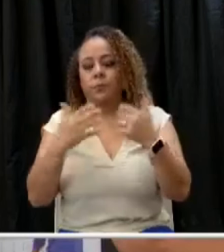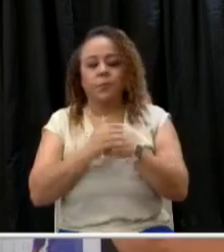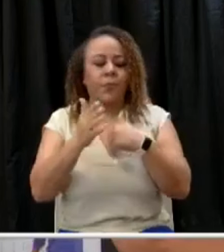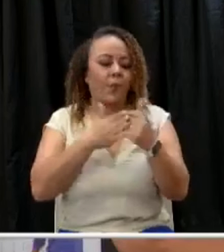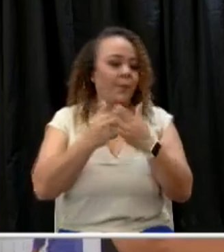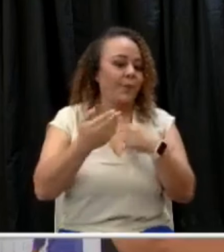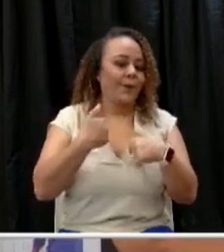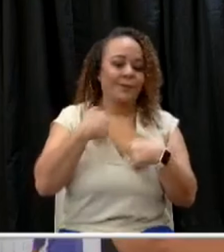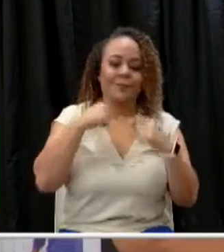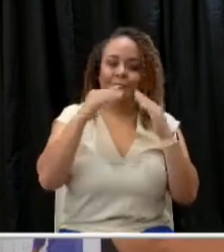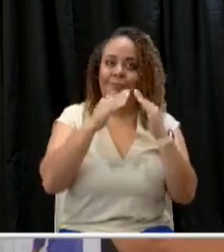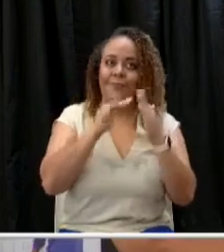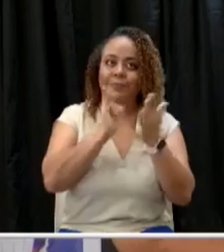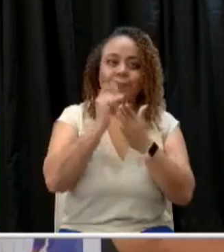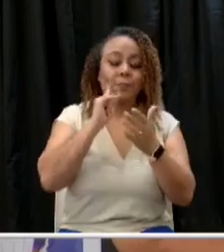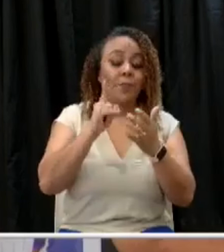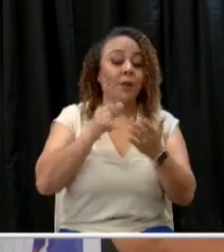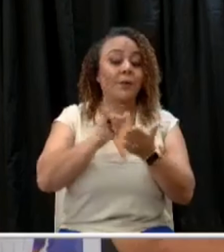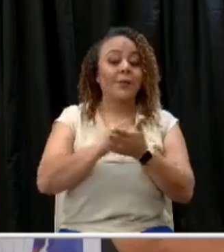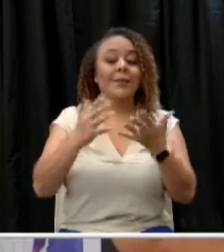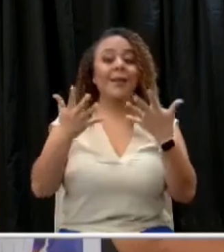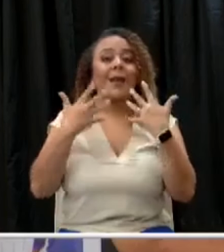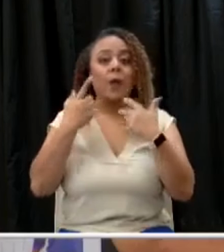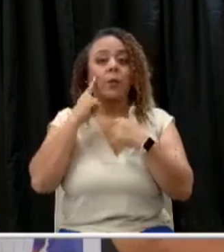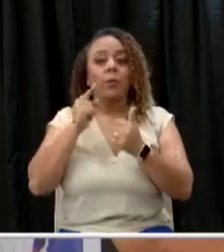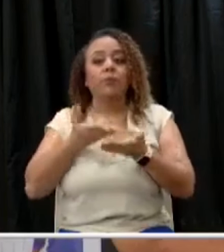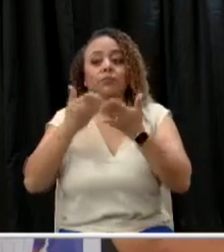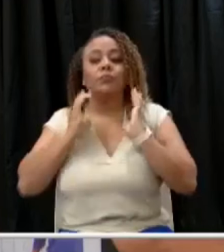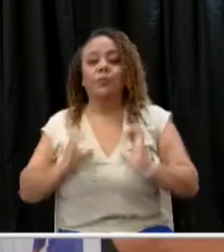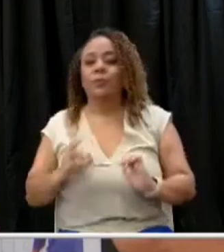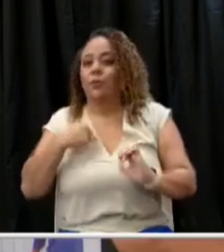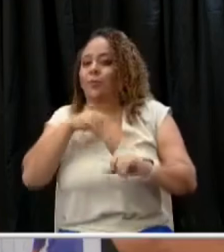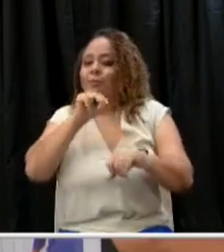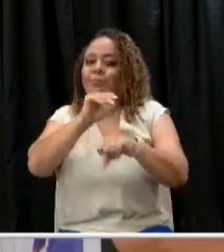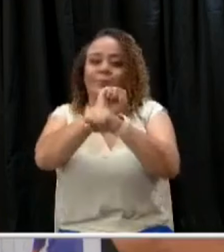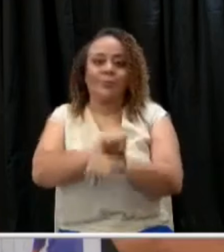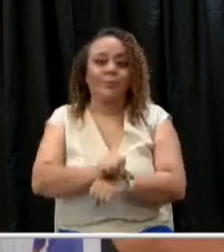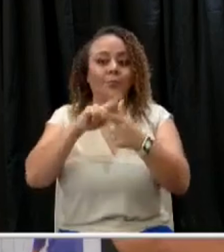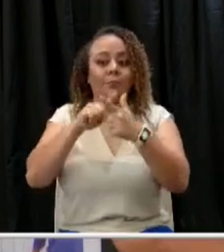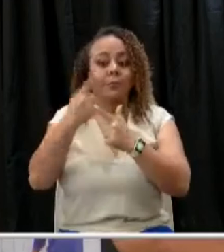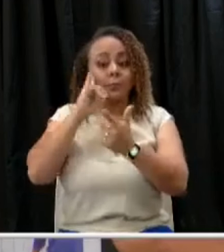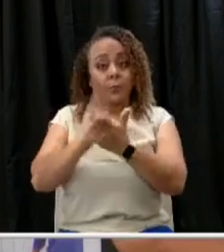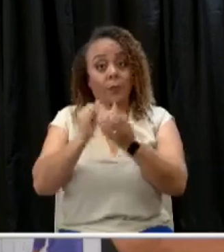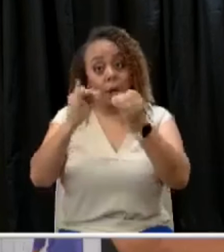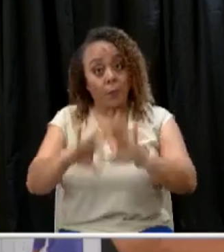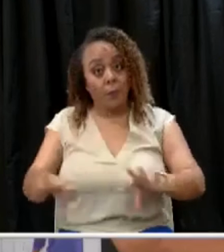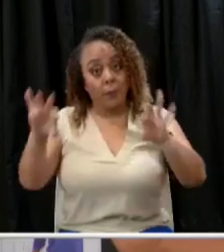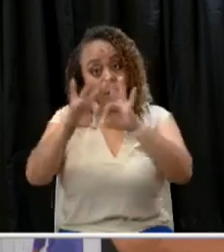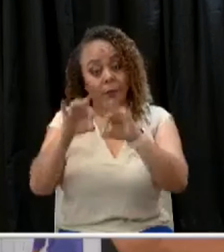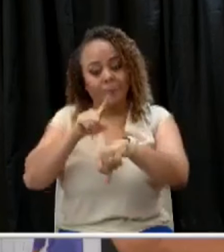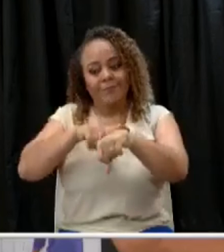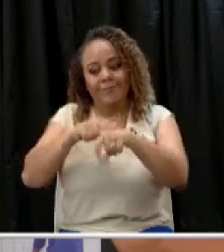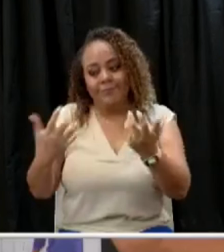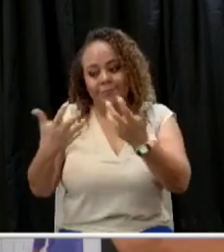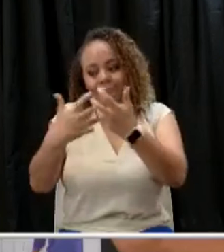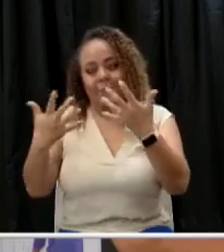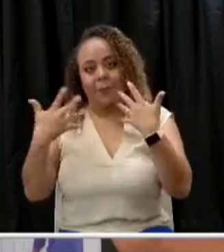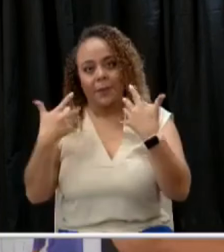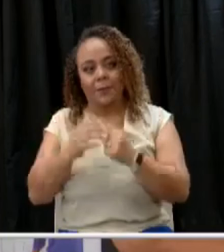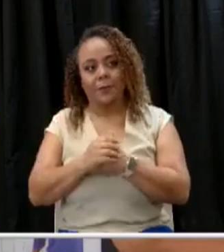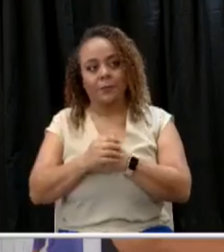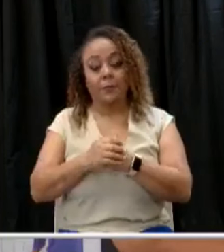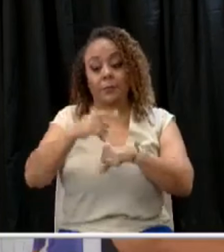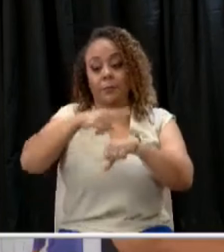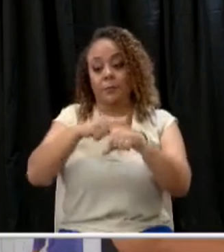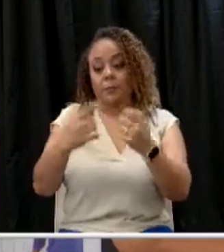pero ese aporte por calor generado del cuerpo no estoy acostumbrado. Entonces, por eso es que es tan importante el periodo de aclimatación. El periodo